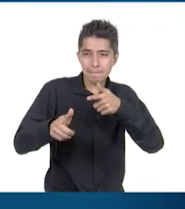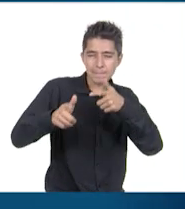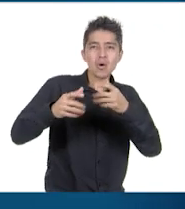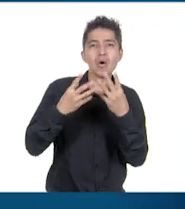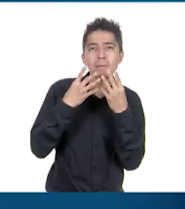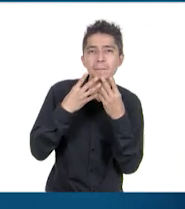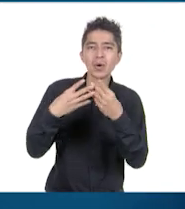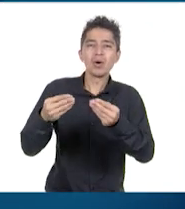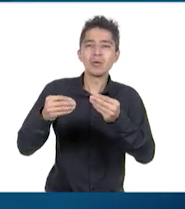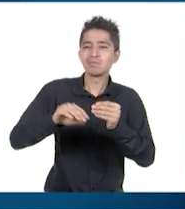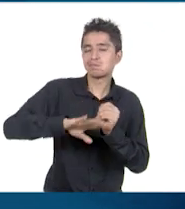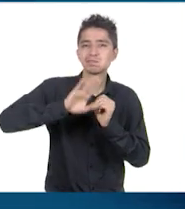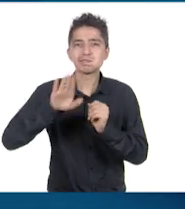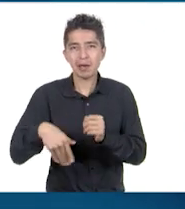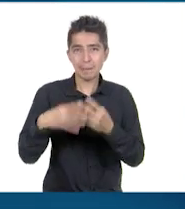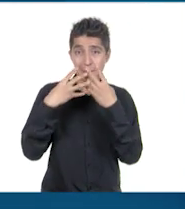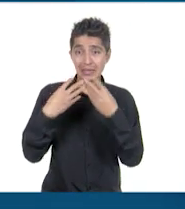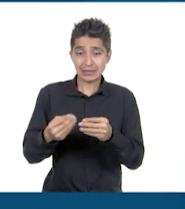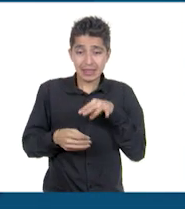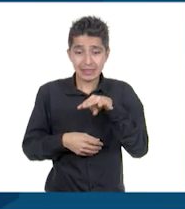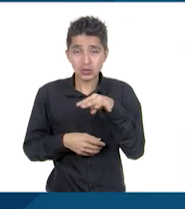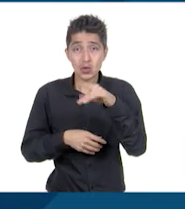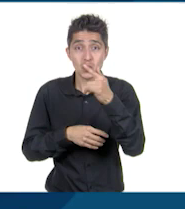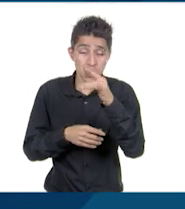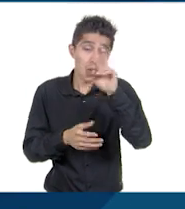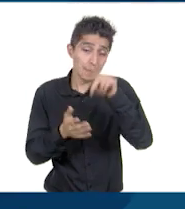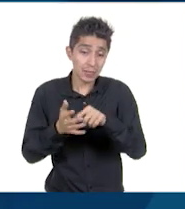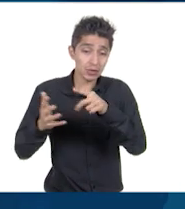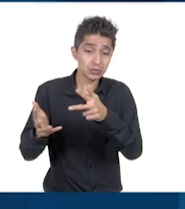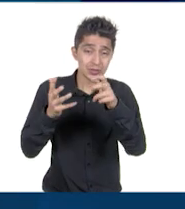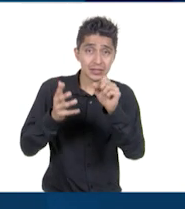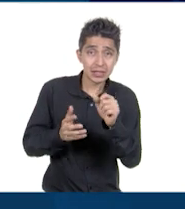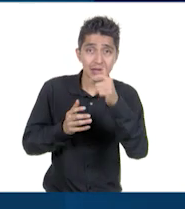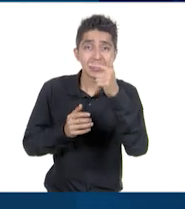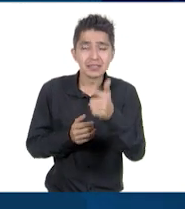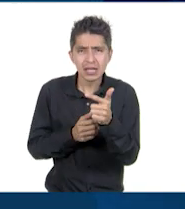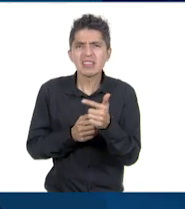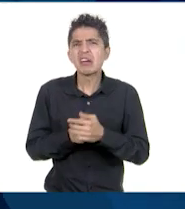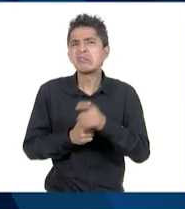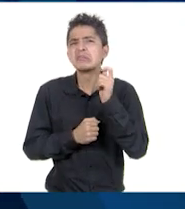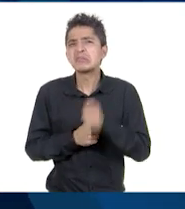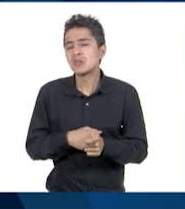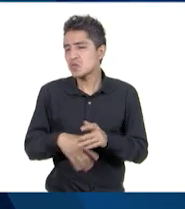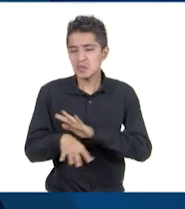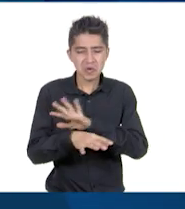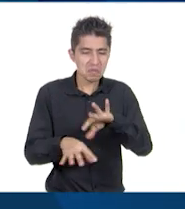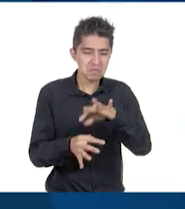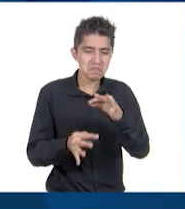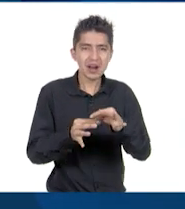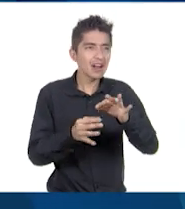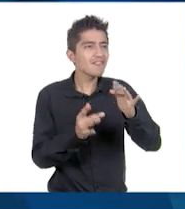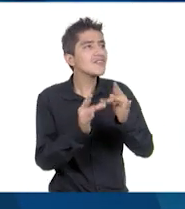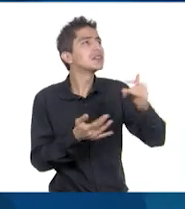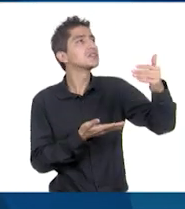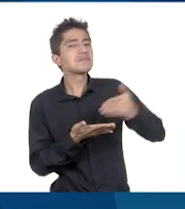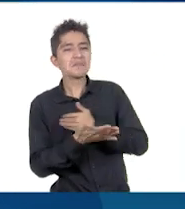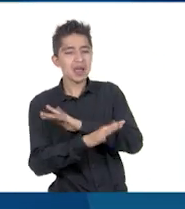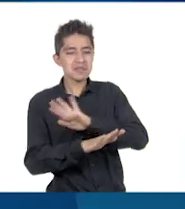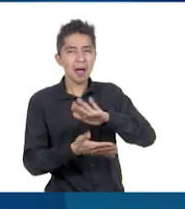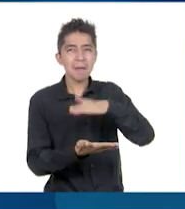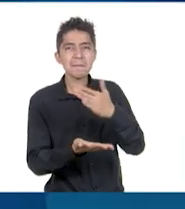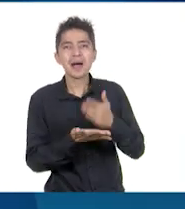de Maximiliano de Habsburgo, el 19 de junio de 1867, representó el fin de la intervención francesa y el comienzo